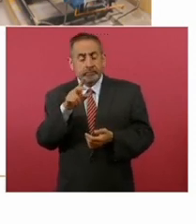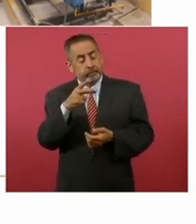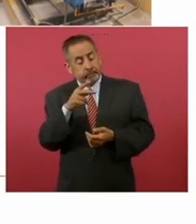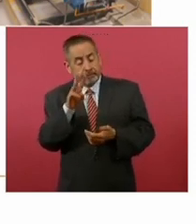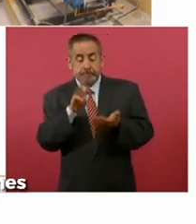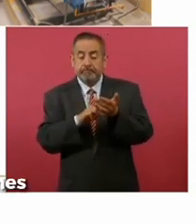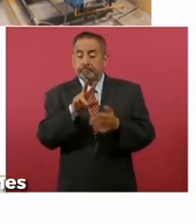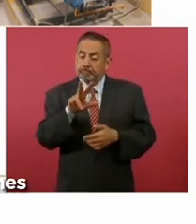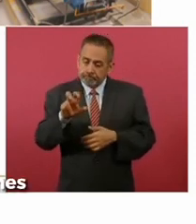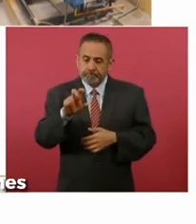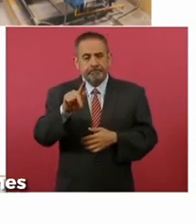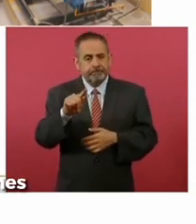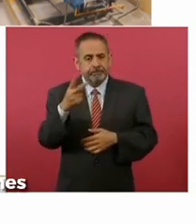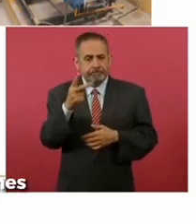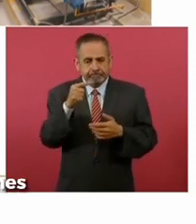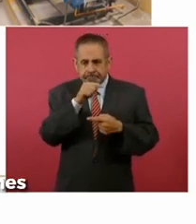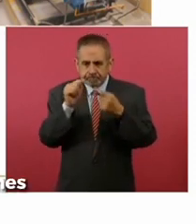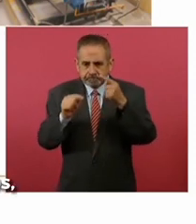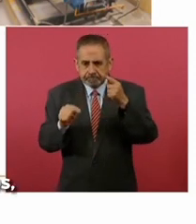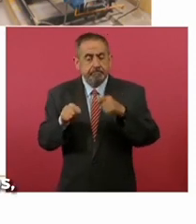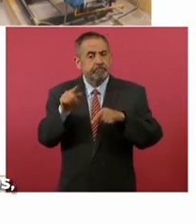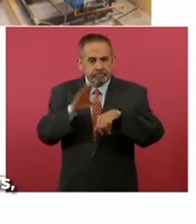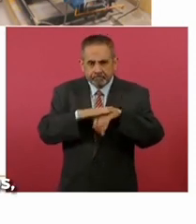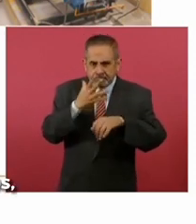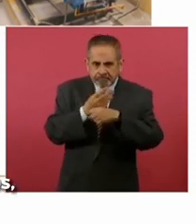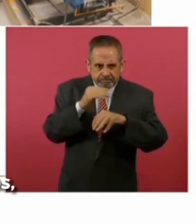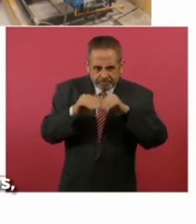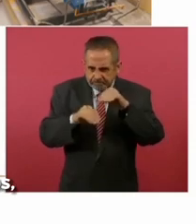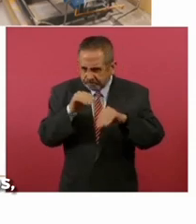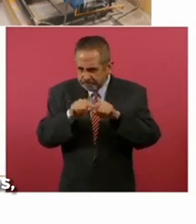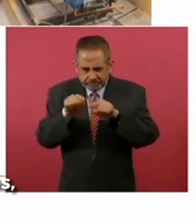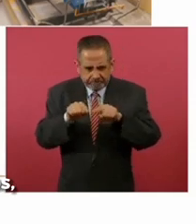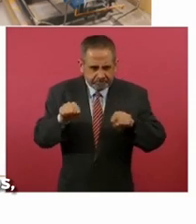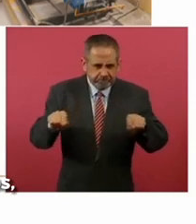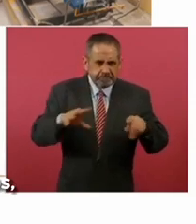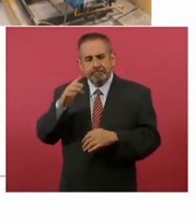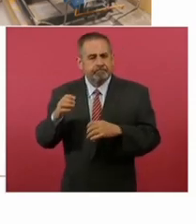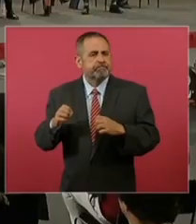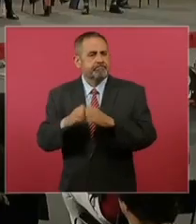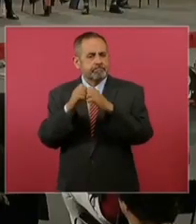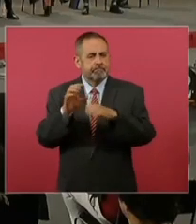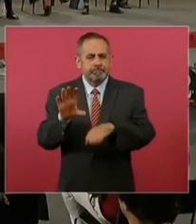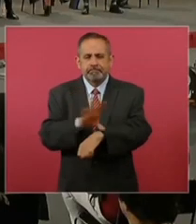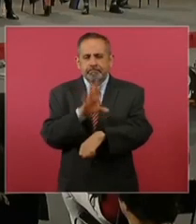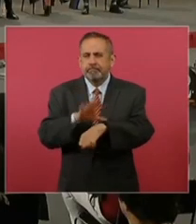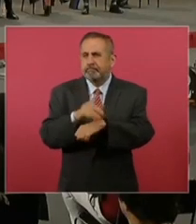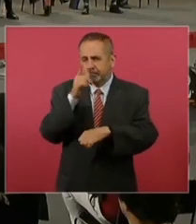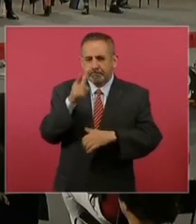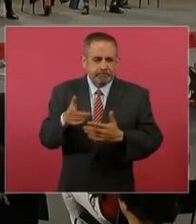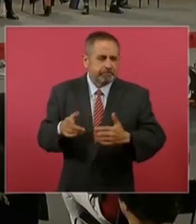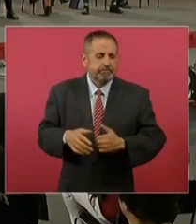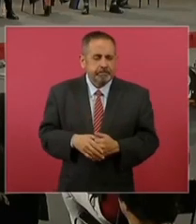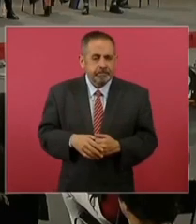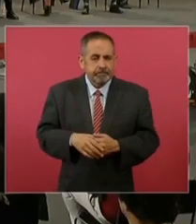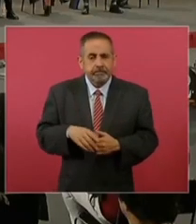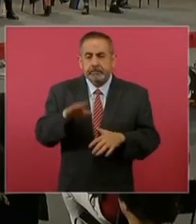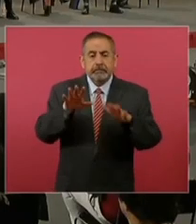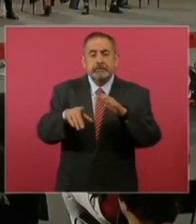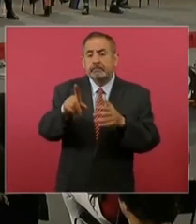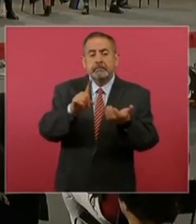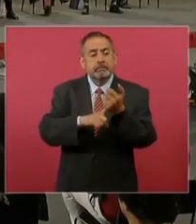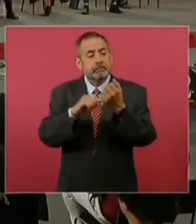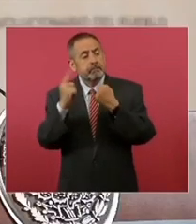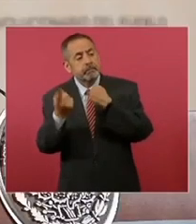acciones. Es el estado donde ha habido más acciones en materia de equipos electromecánicos. Esto es, insisto, lo que pocas